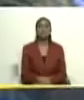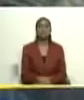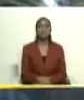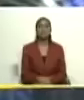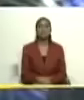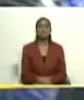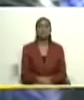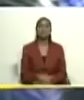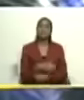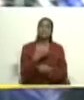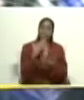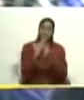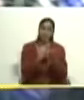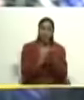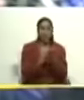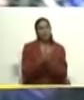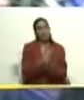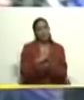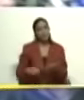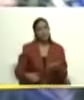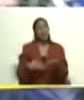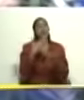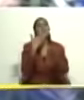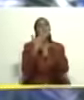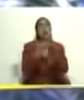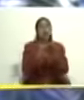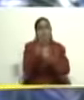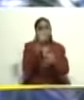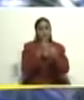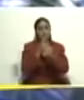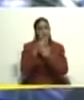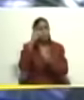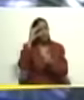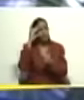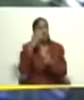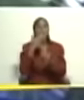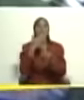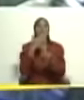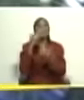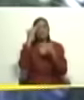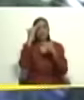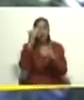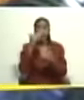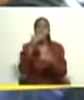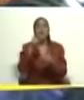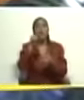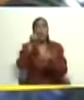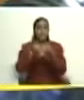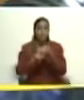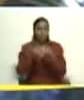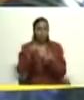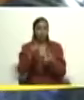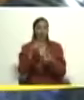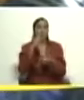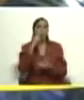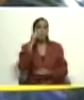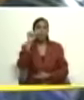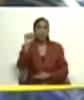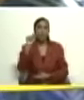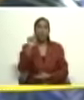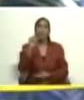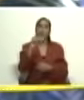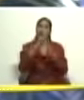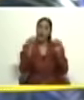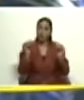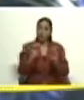Gracias, presidente. Saludos, vicepresidenta. A la señora Cilia. Saludos al vicepresidente José Félix,